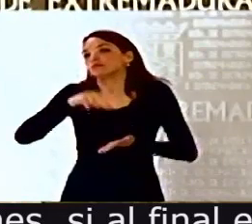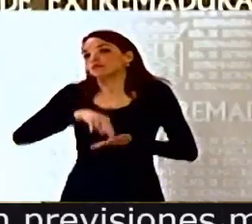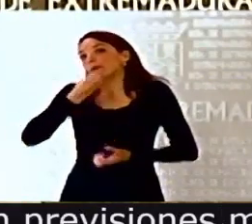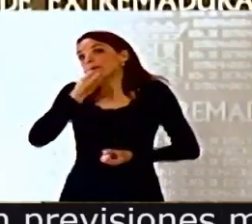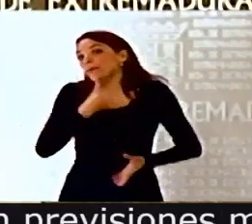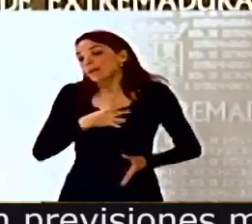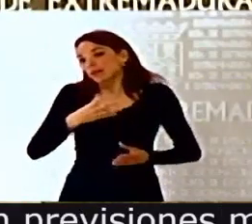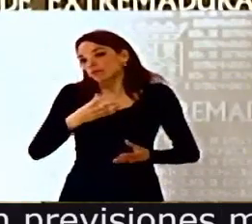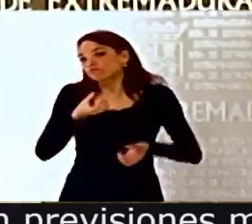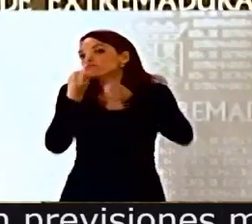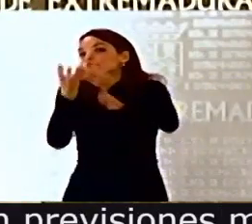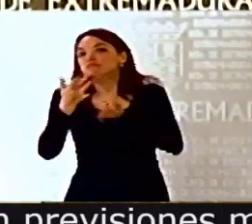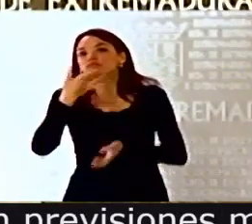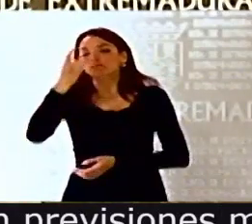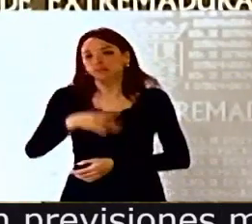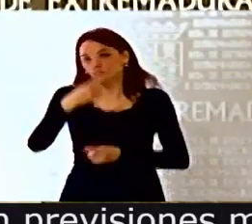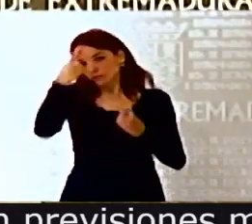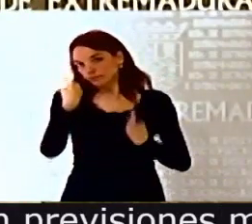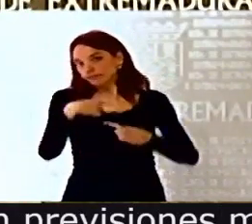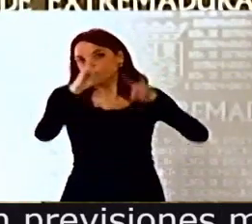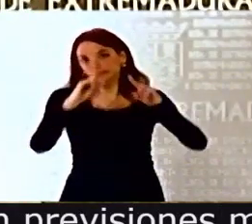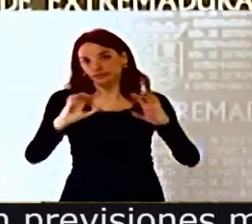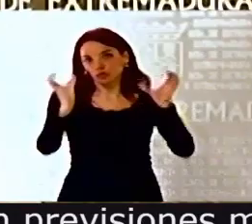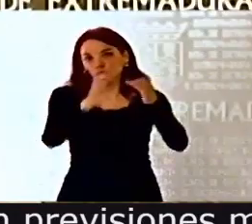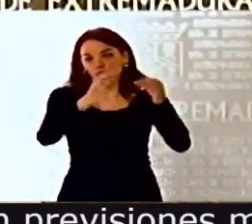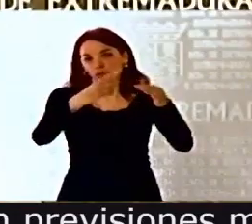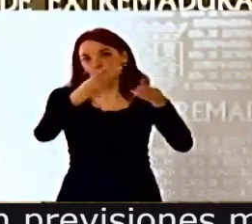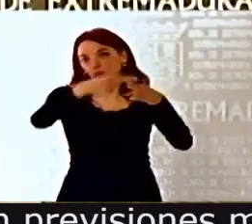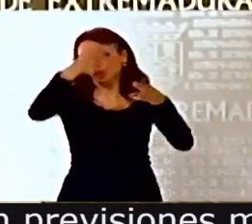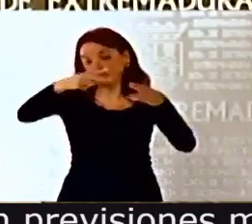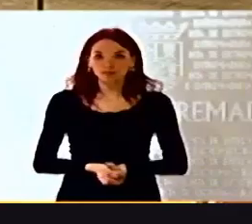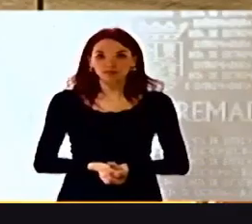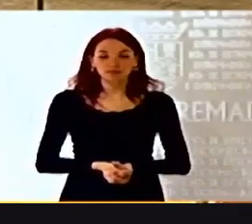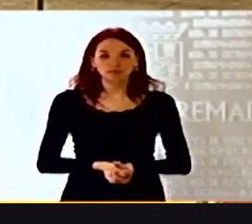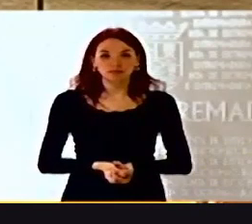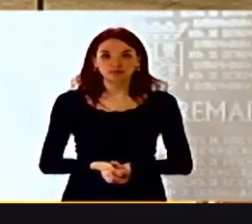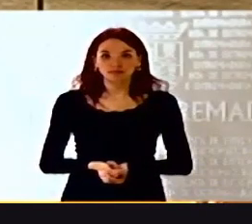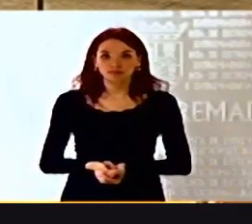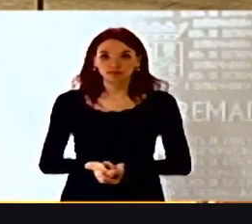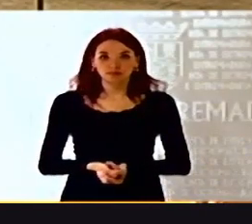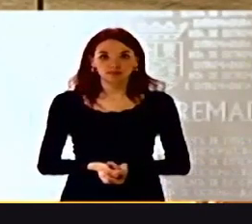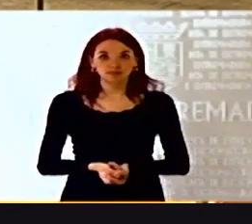corresponde más a los dirigentes de los partidos políticos que en la región en esta mañana pues estarán.